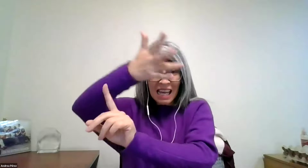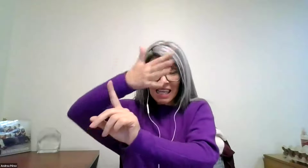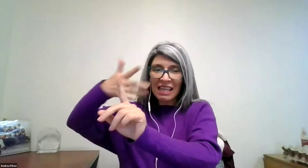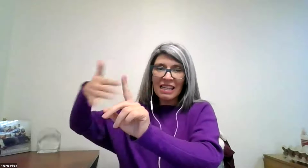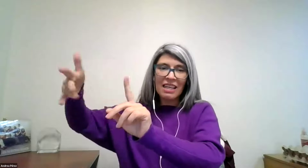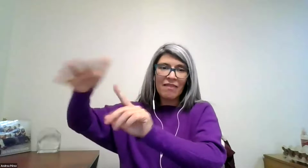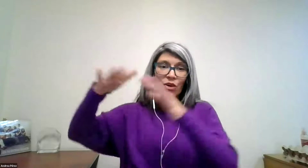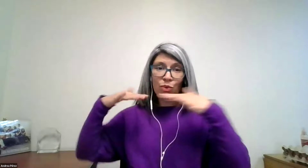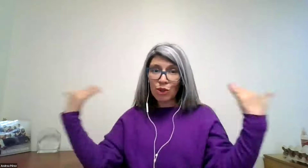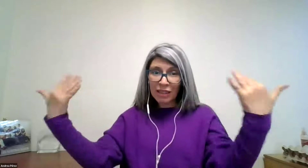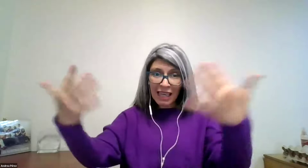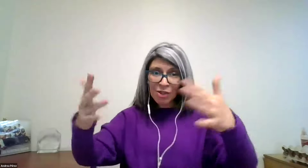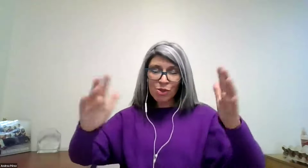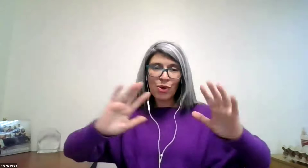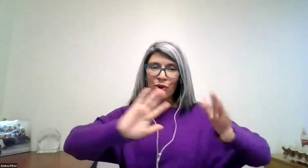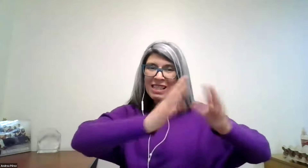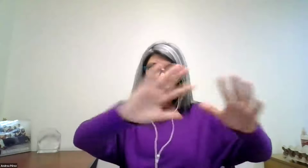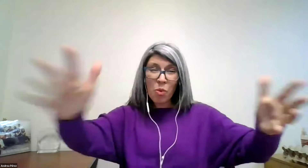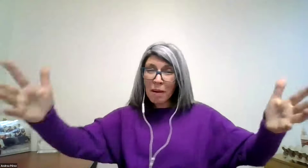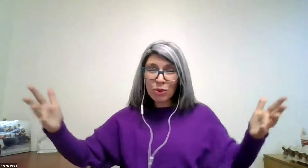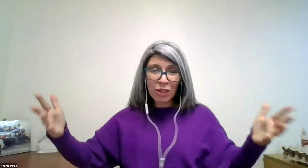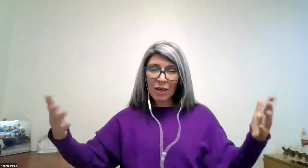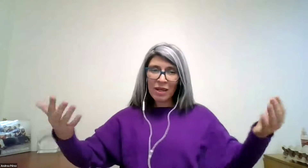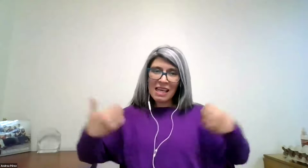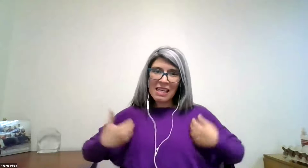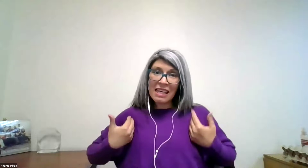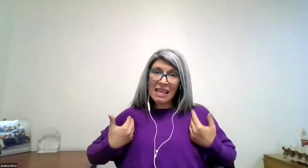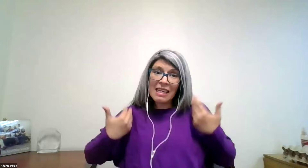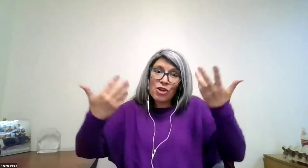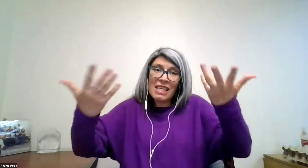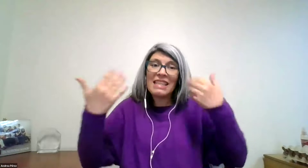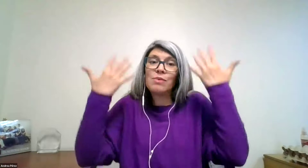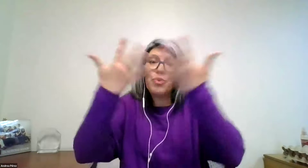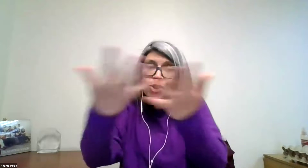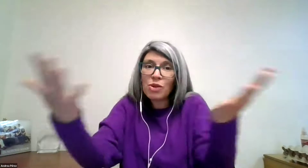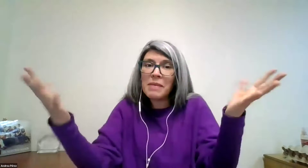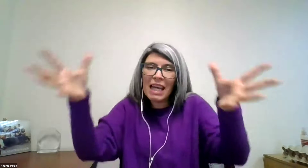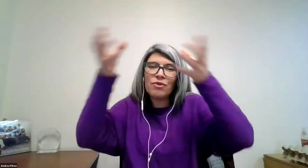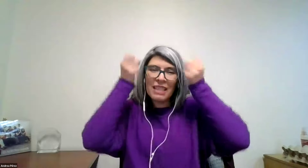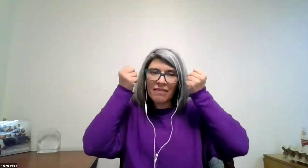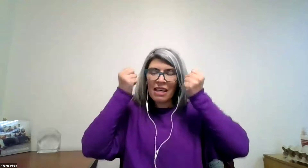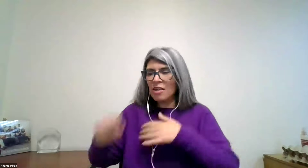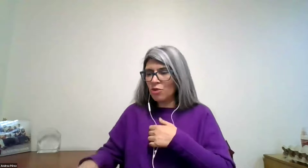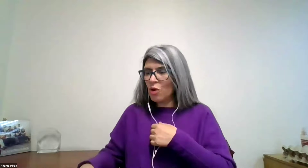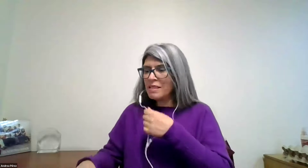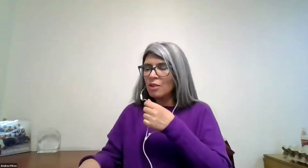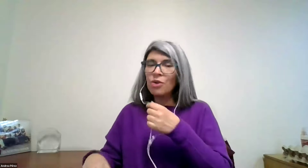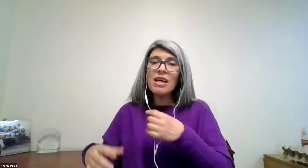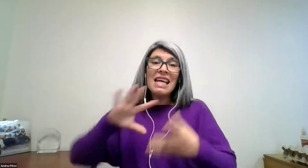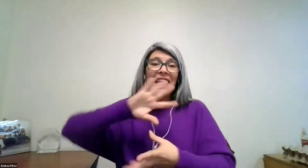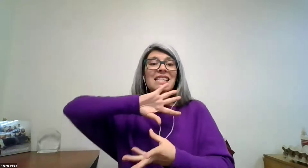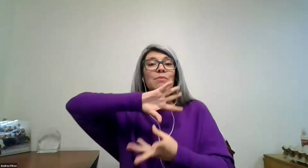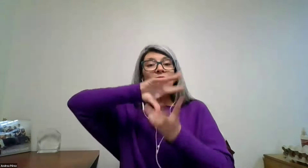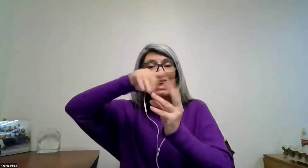de señas, que tiene que ver con un contexto donde se ocupa mucho la lengua de señas y el niño o niña está expuesto y mira y observa y ahí lo toma,